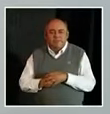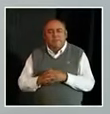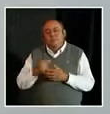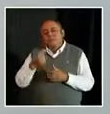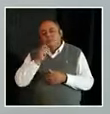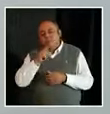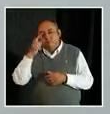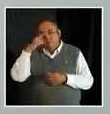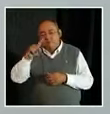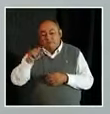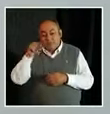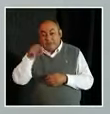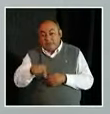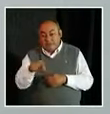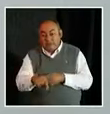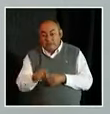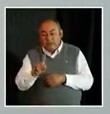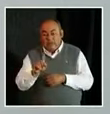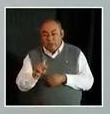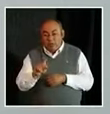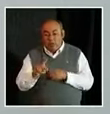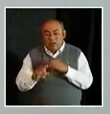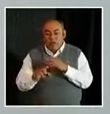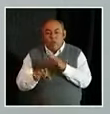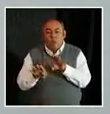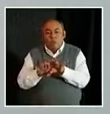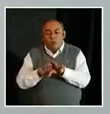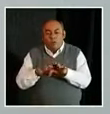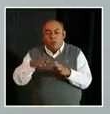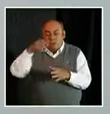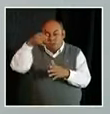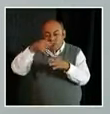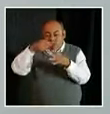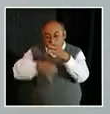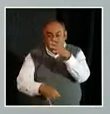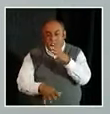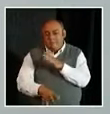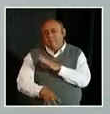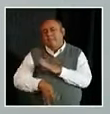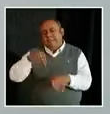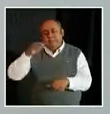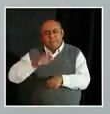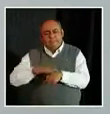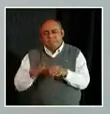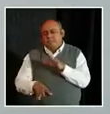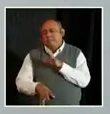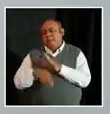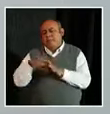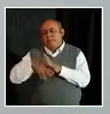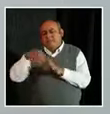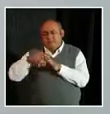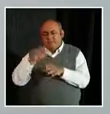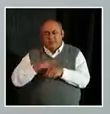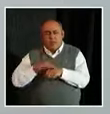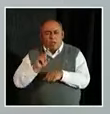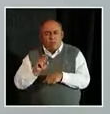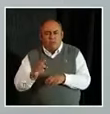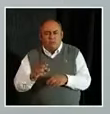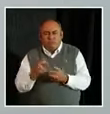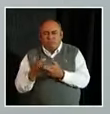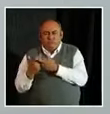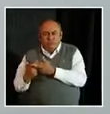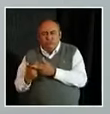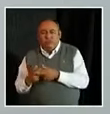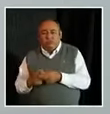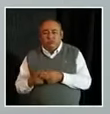utilización de tecnologías, digamos, para abrir los poros y que den más agua. O sea, no nos hemos dado